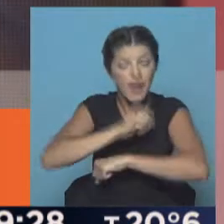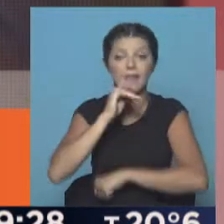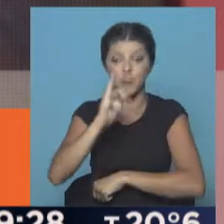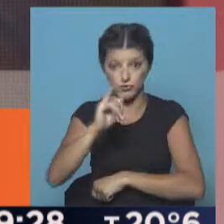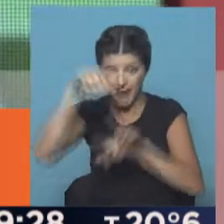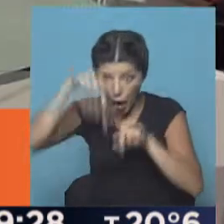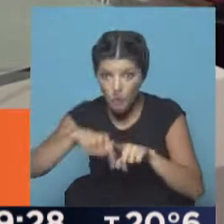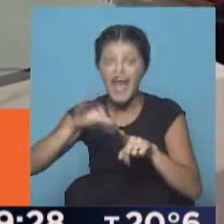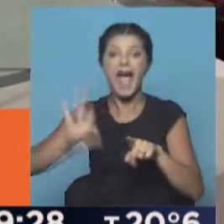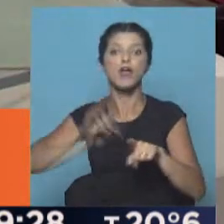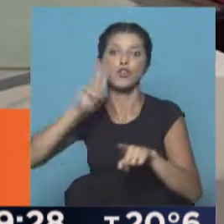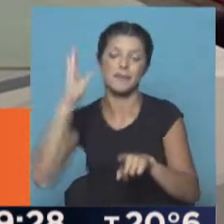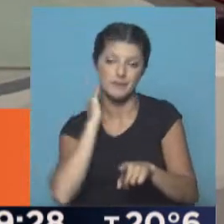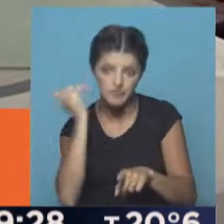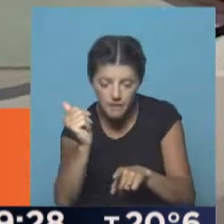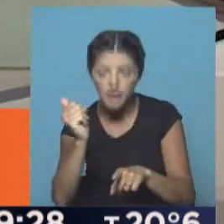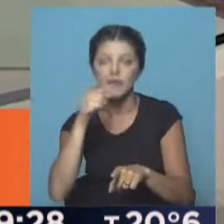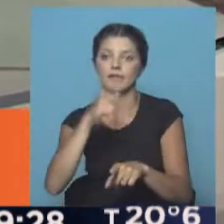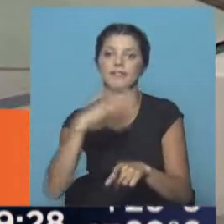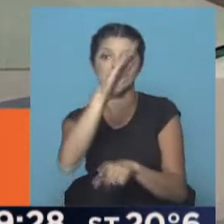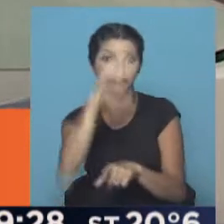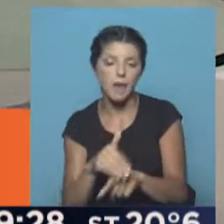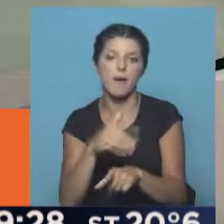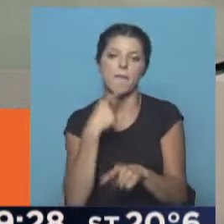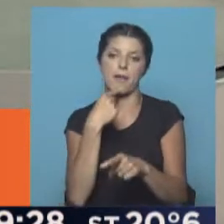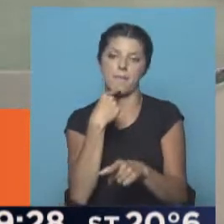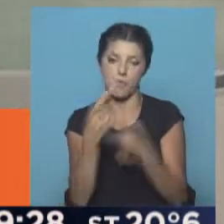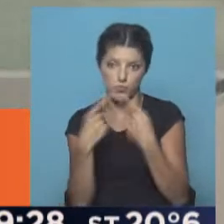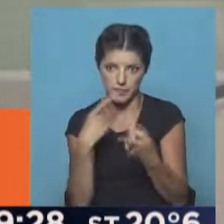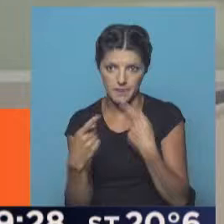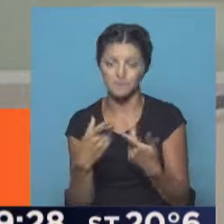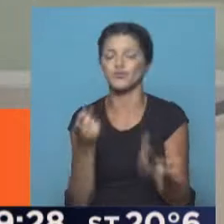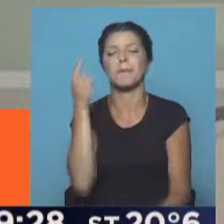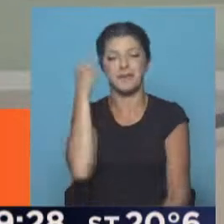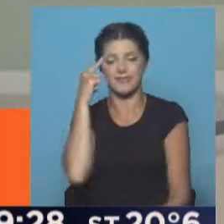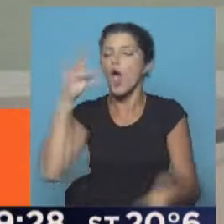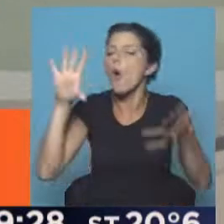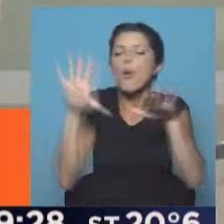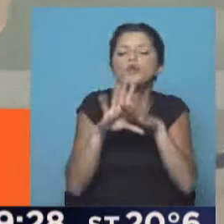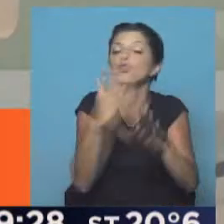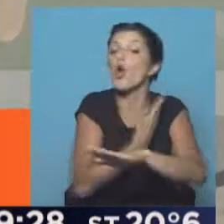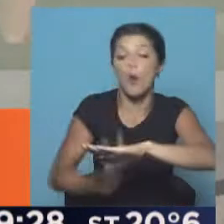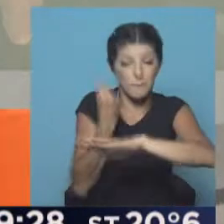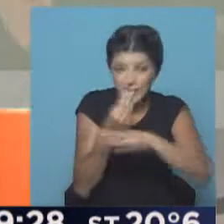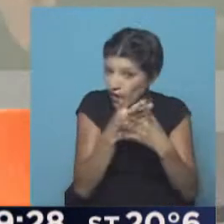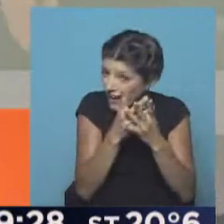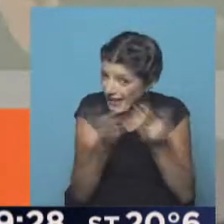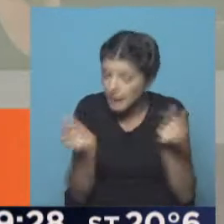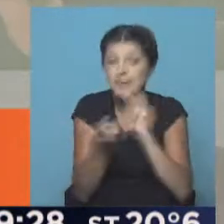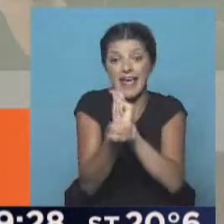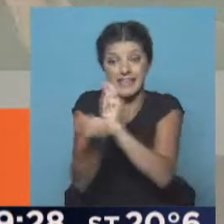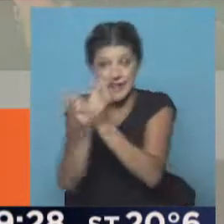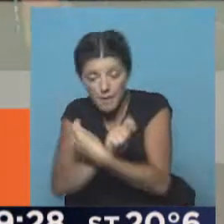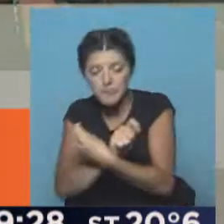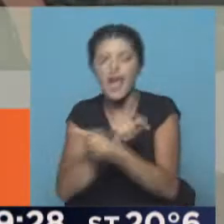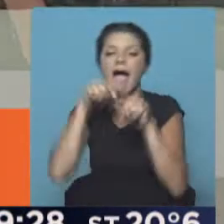están llamando por primera vez como imputada. Fijémonos los tiempos, justo cuando hay un cambio de gobierno. Bueno, este tipo